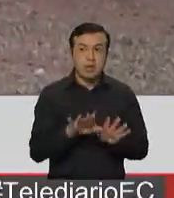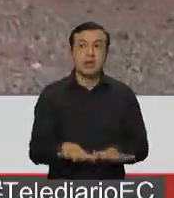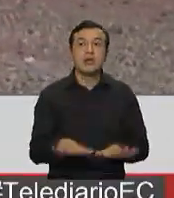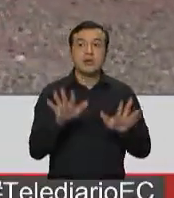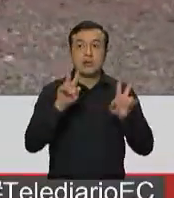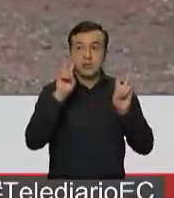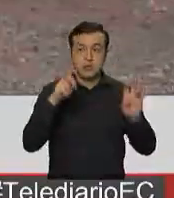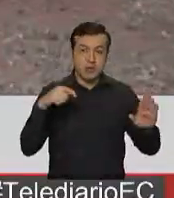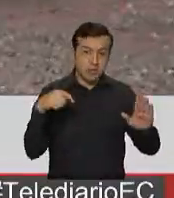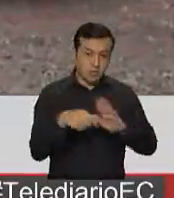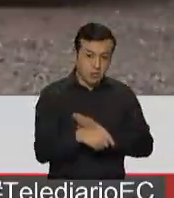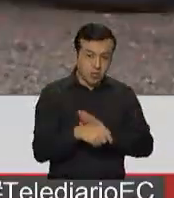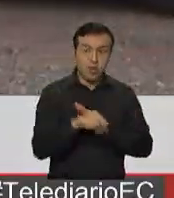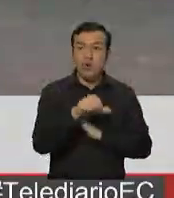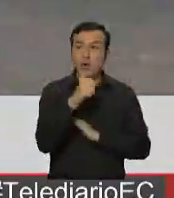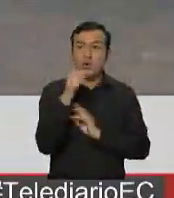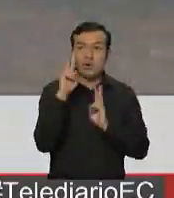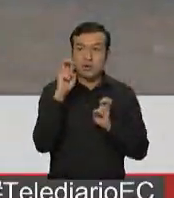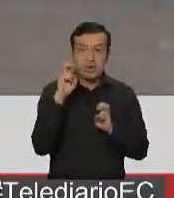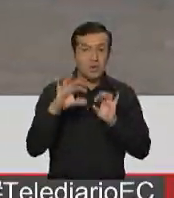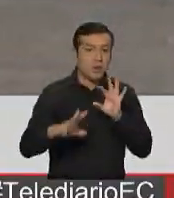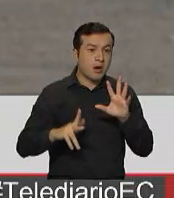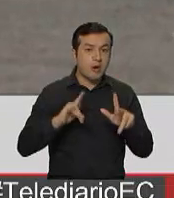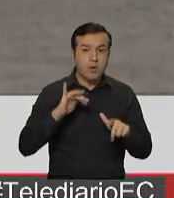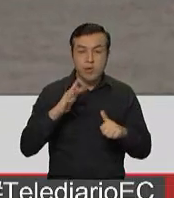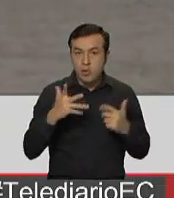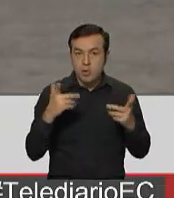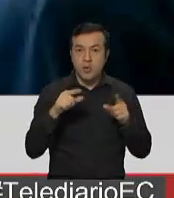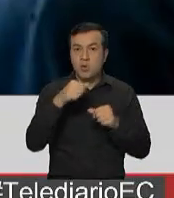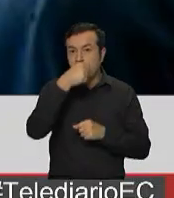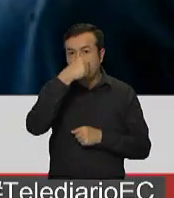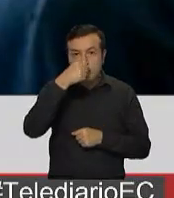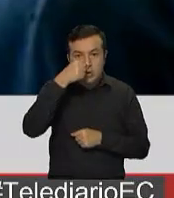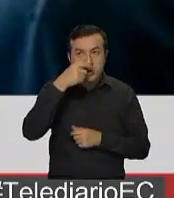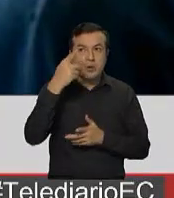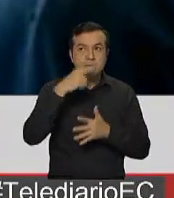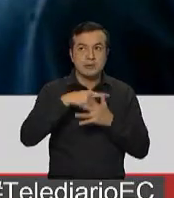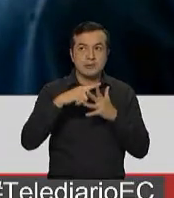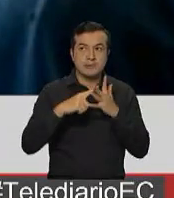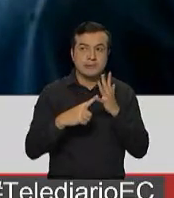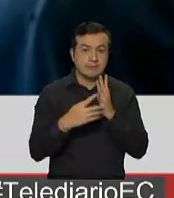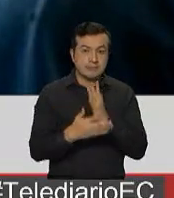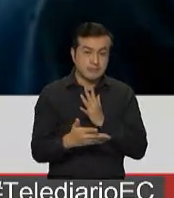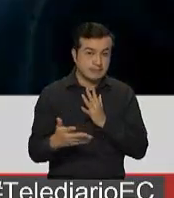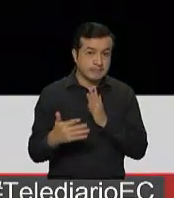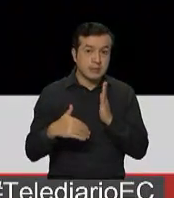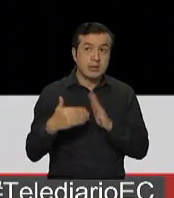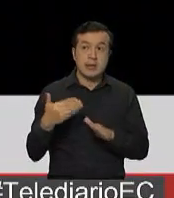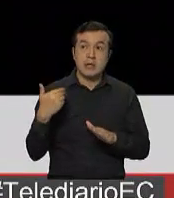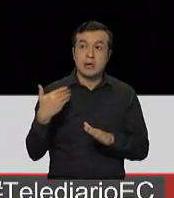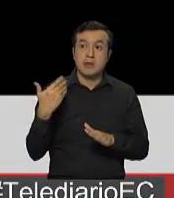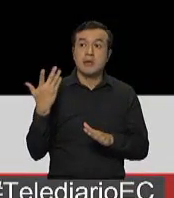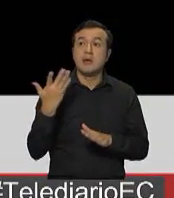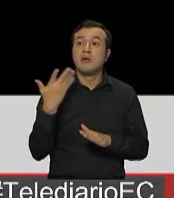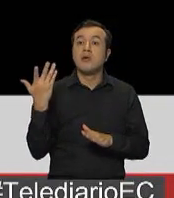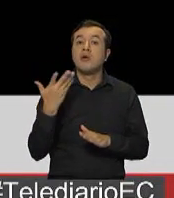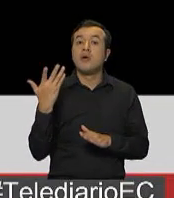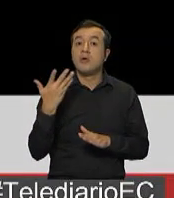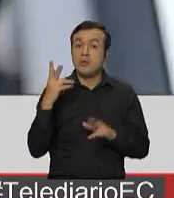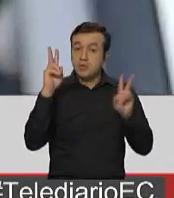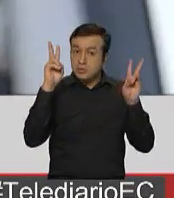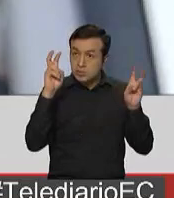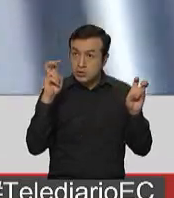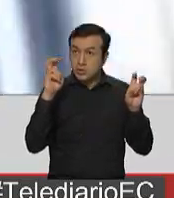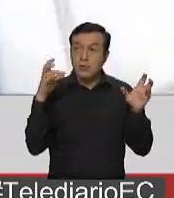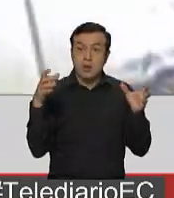por asesinato, otras por delincuencia organizada, estupefacientes, entre otros. El más reciente caso se refiere al presunto